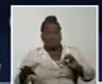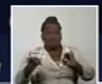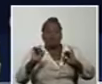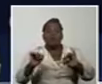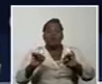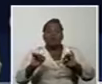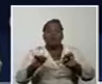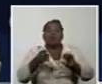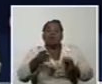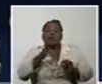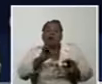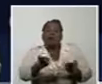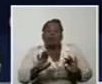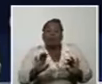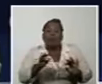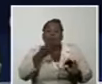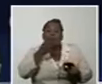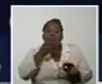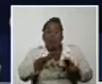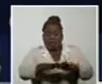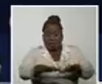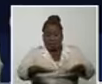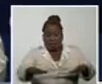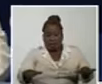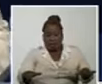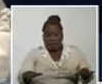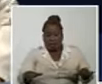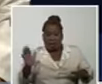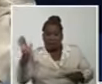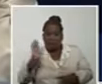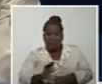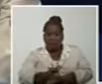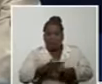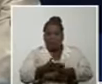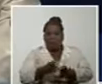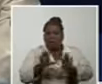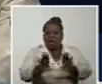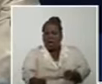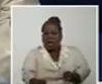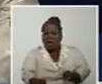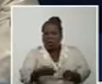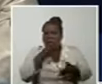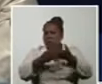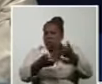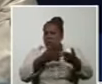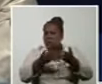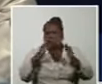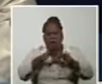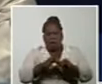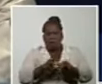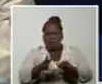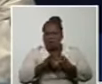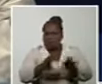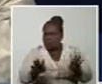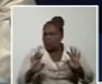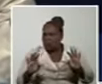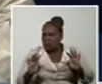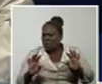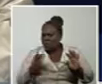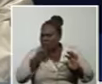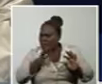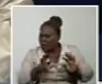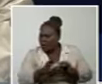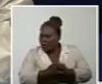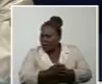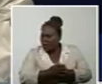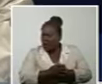COVID-19 y yo vengo después y ya no hay virus en la superficie.